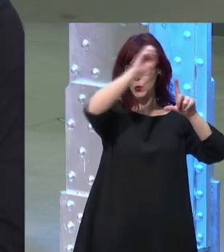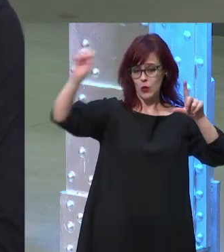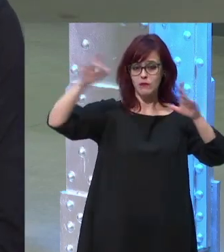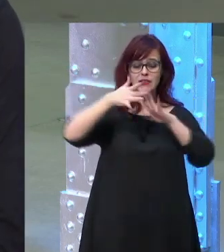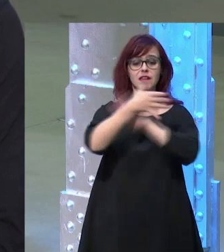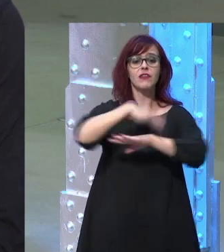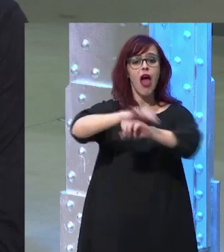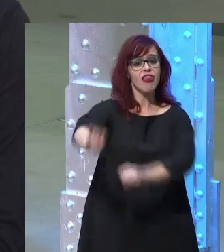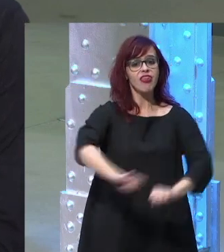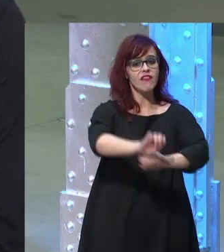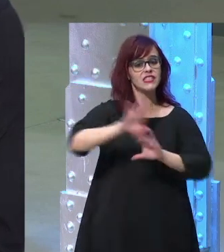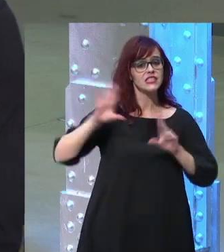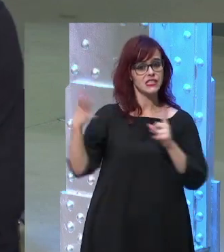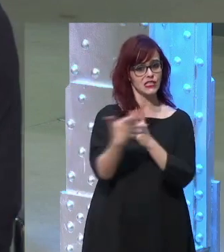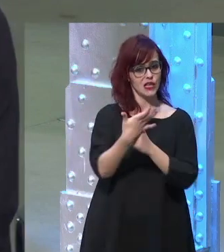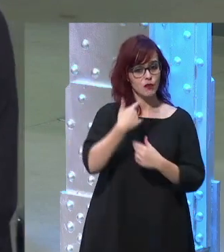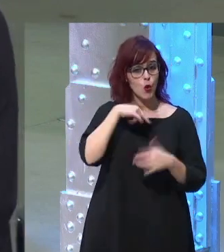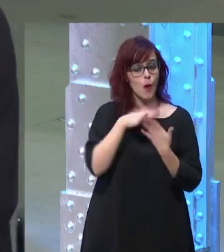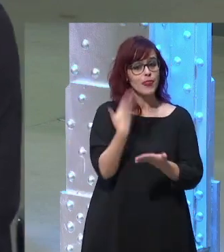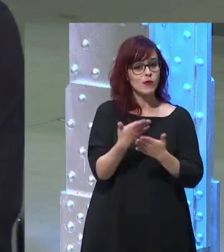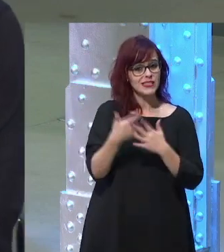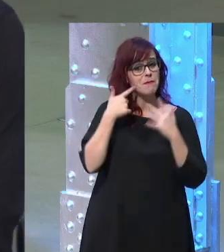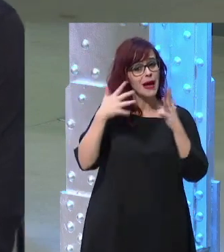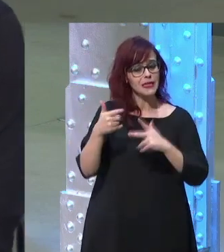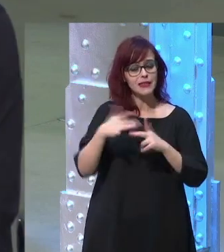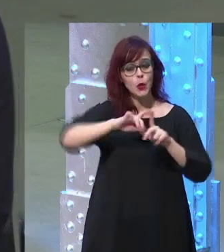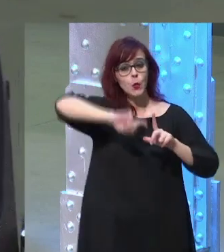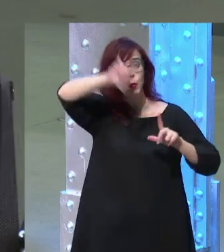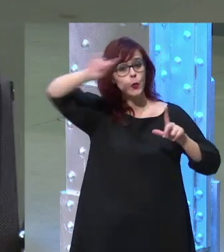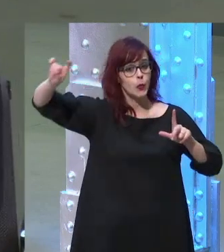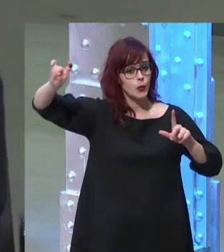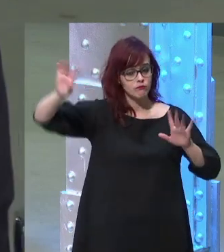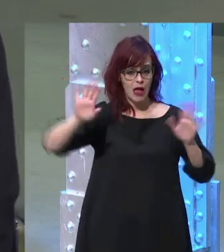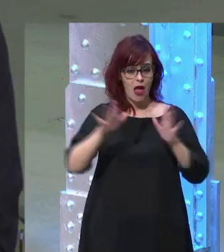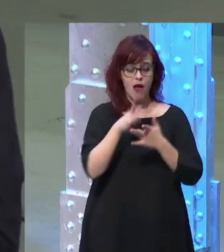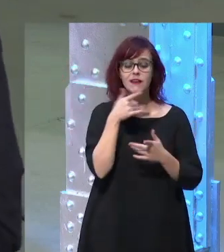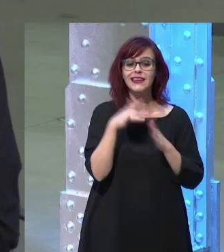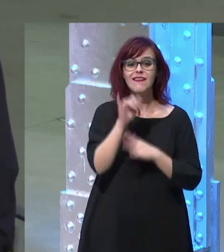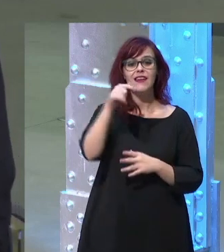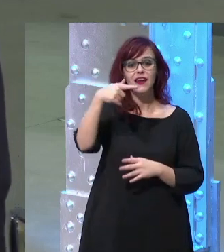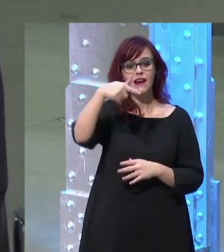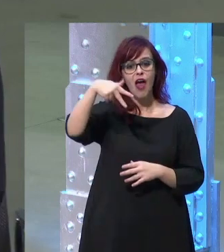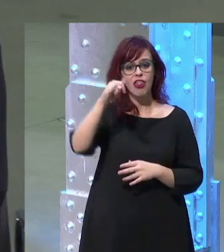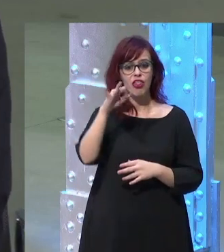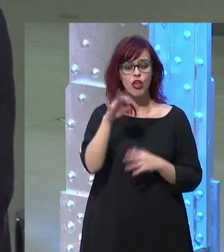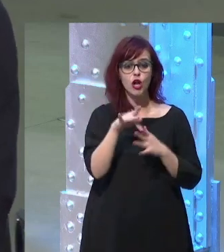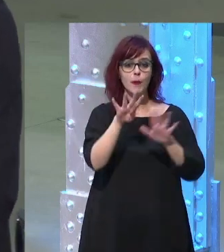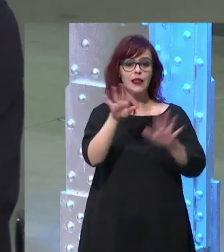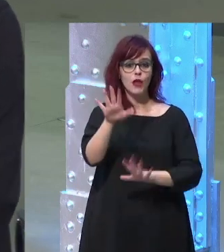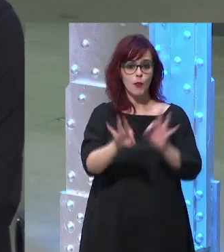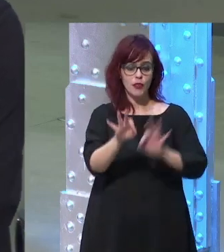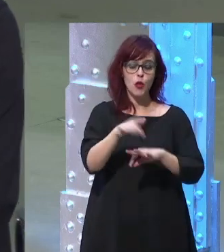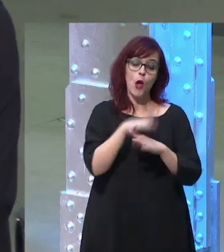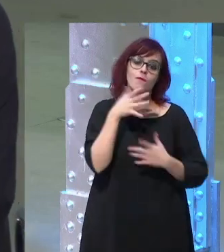la inmunidad de grupo. Y eso se demuestra matemáticamente. ¿Por qué ha dicho Ignacio que necesitamos el 95%? Bueno, pues